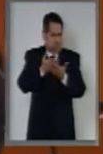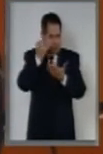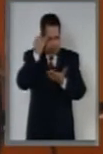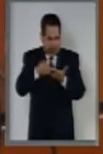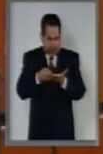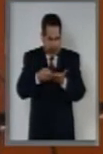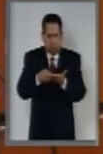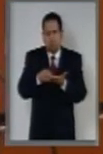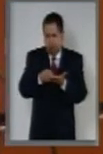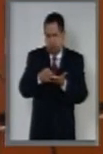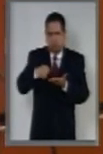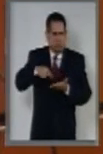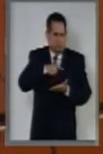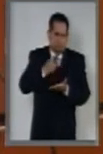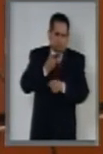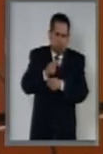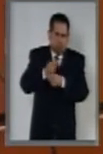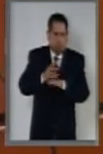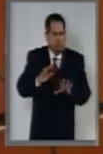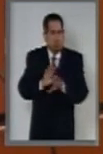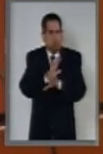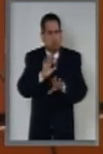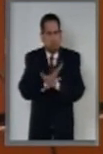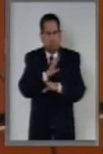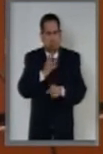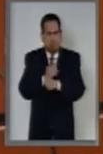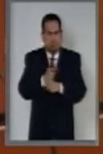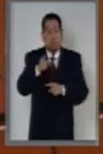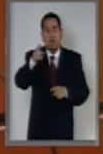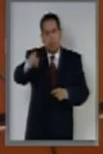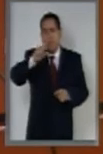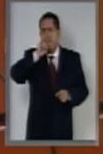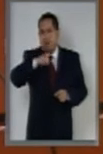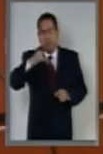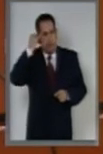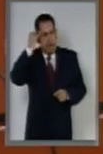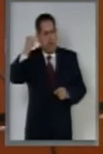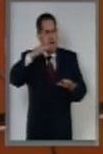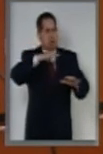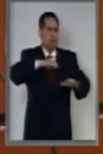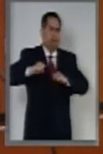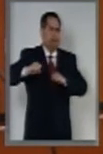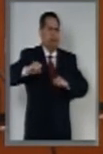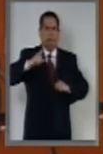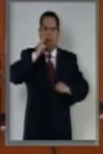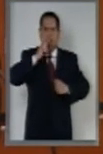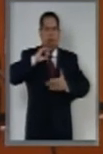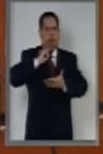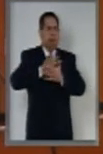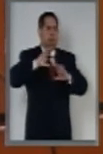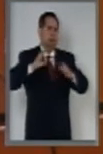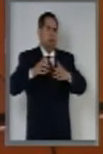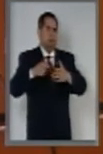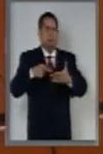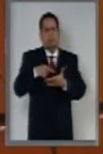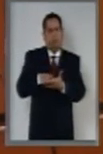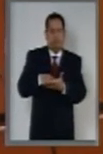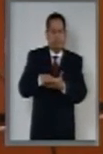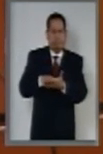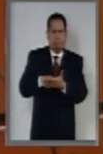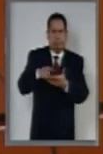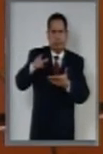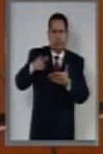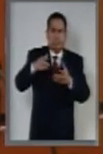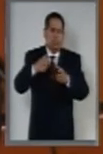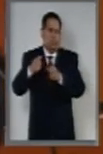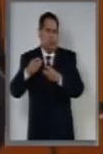cambios sustantivos que frenaron también la pretensión centralista y el debilitamiento del gobierno